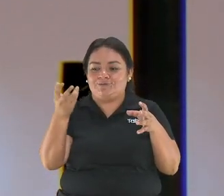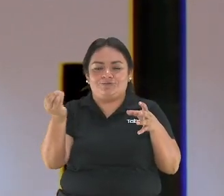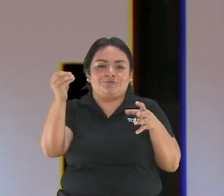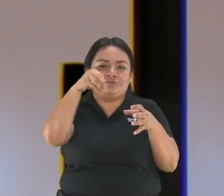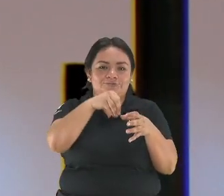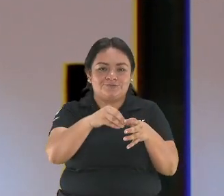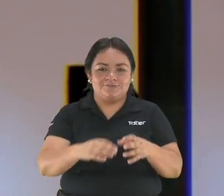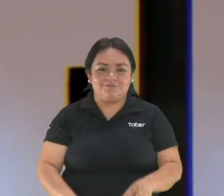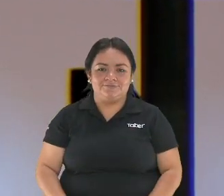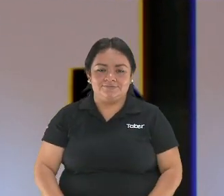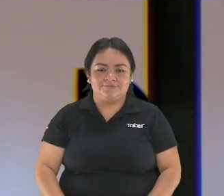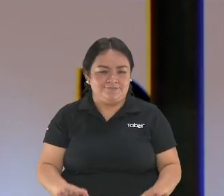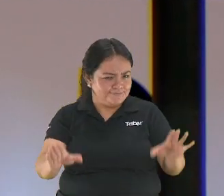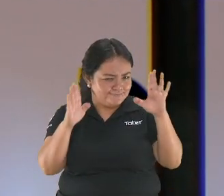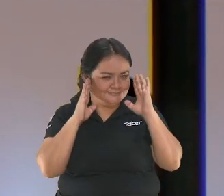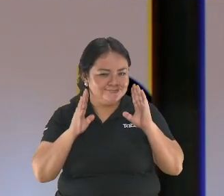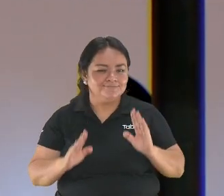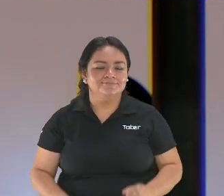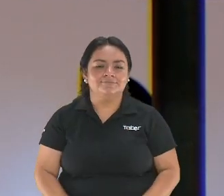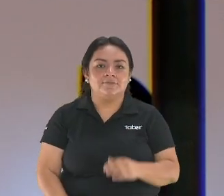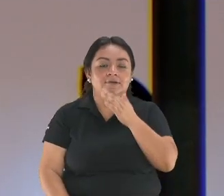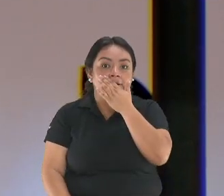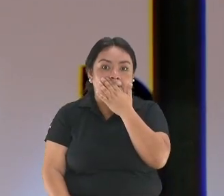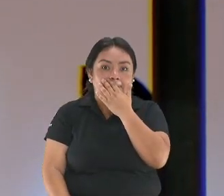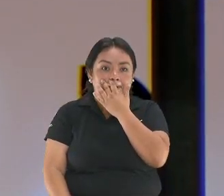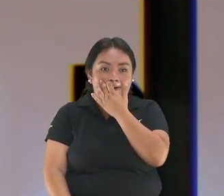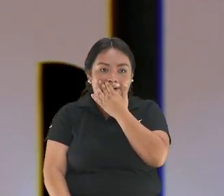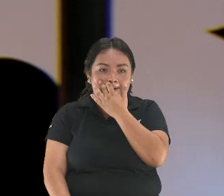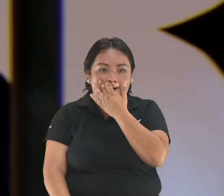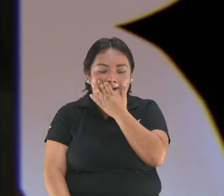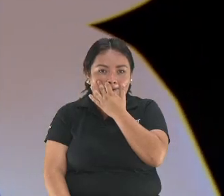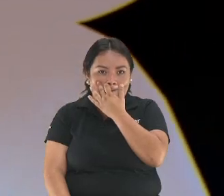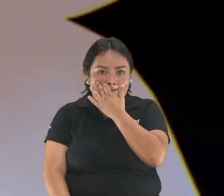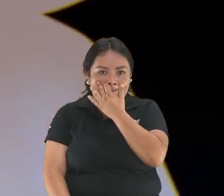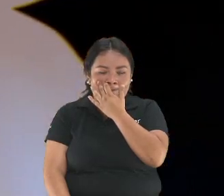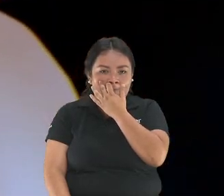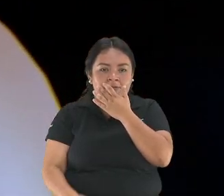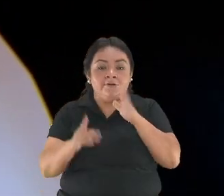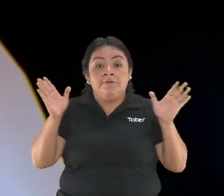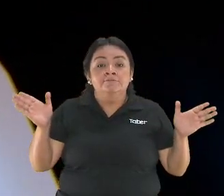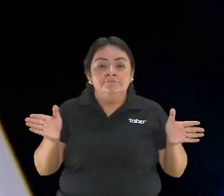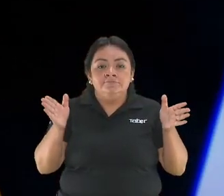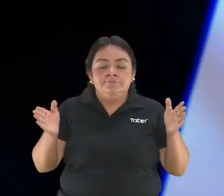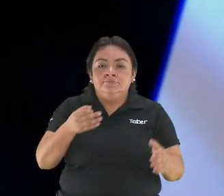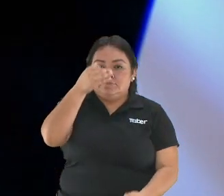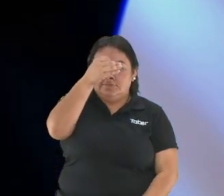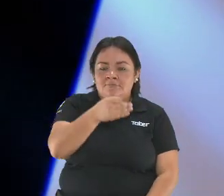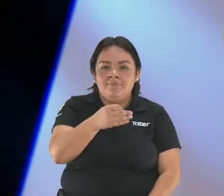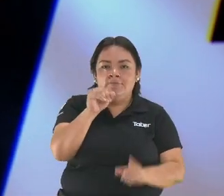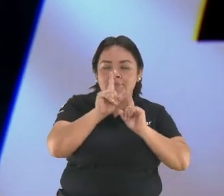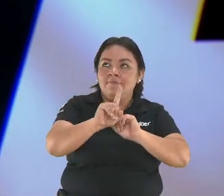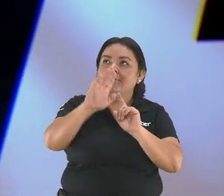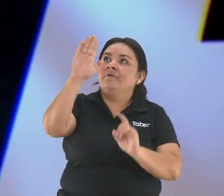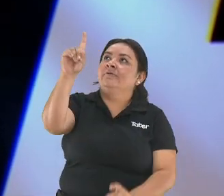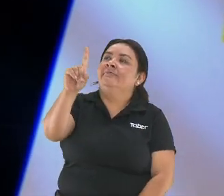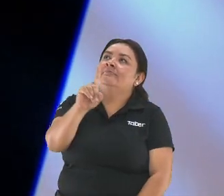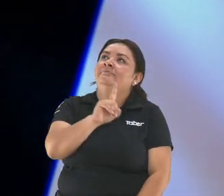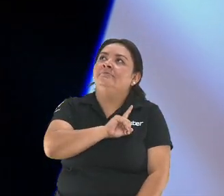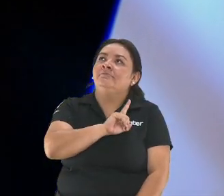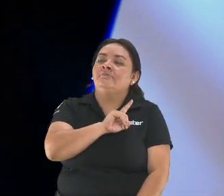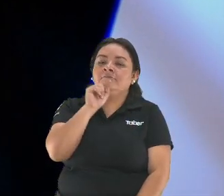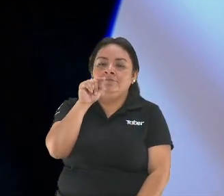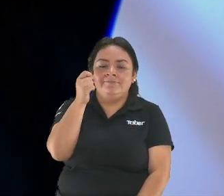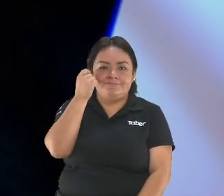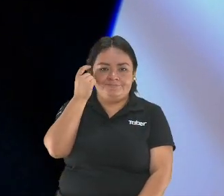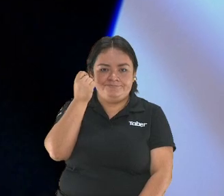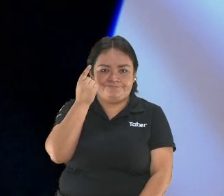o sea conmigo no está conmigo si usted persevera se mantiene continúa en la presencia de dios va a conocer